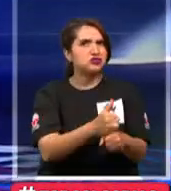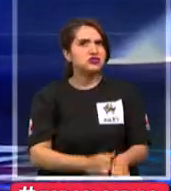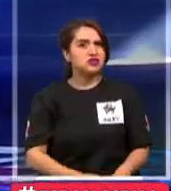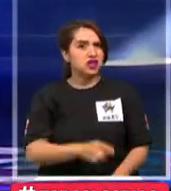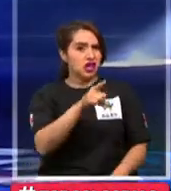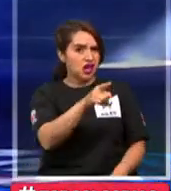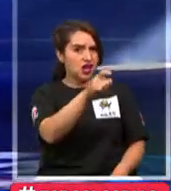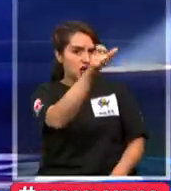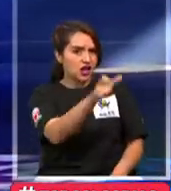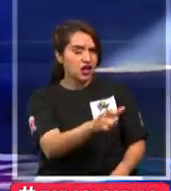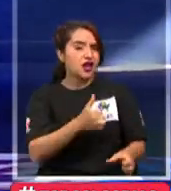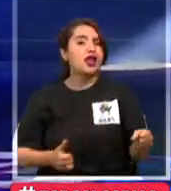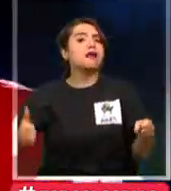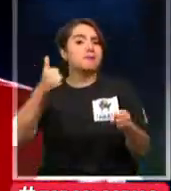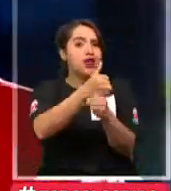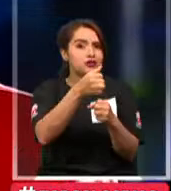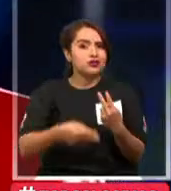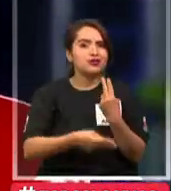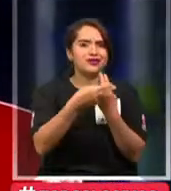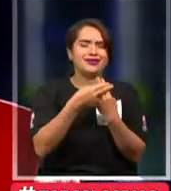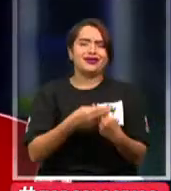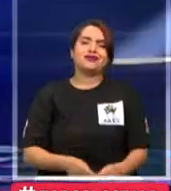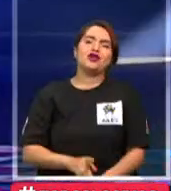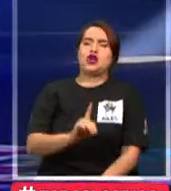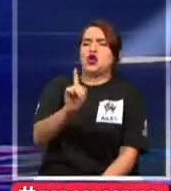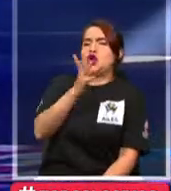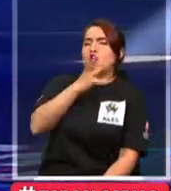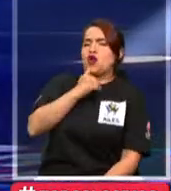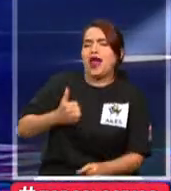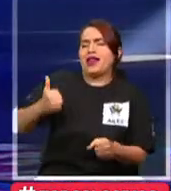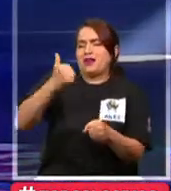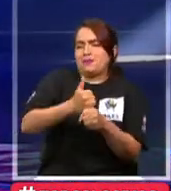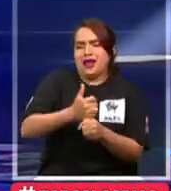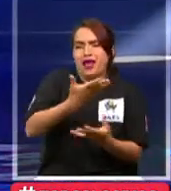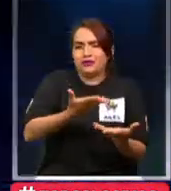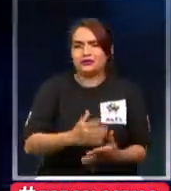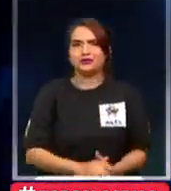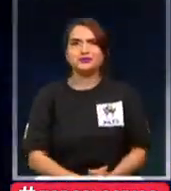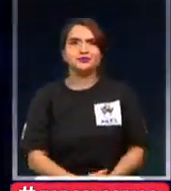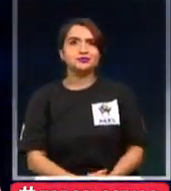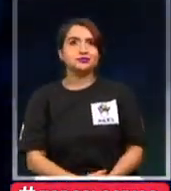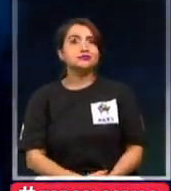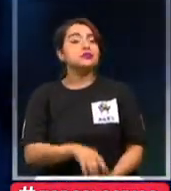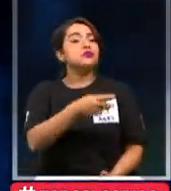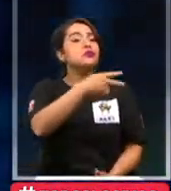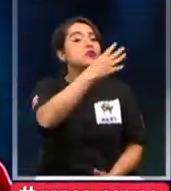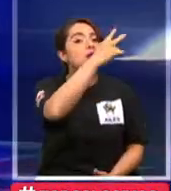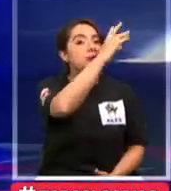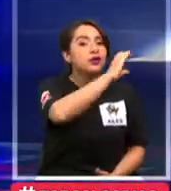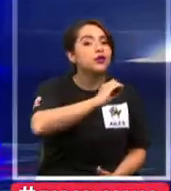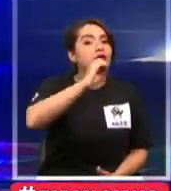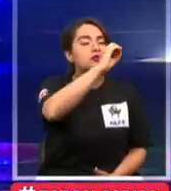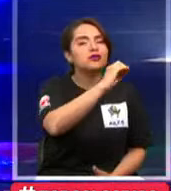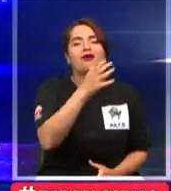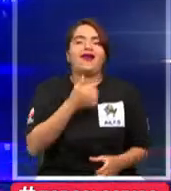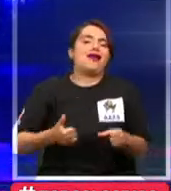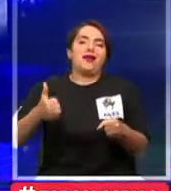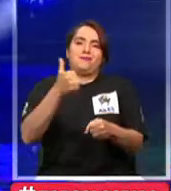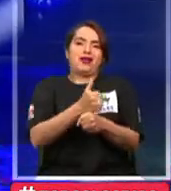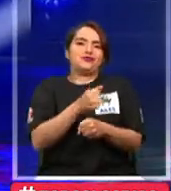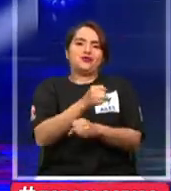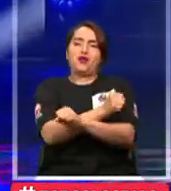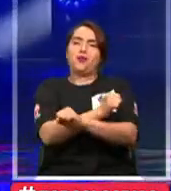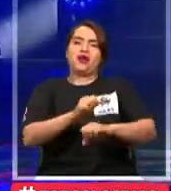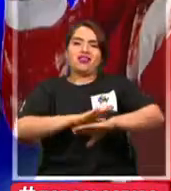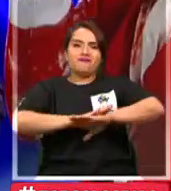a ser uno de los reemplazantes de la Teletón. No, no hay reemplazante, don Francisco. ¿Qué le parece? No, si no hay reemplazante, nada que ver. Usted no se puede retirar, usted